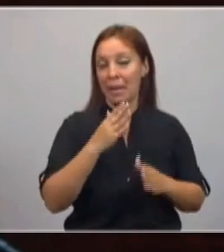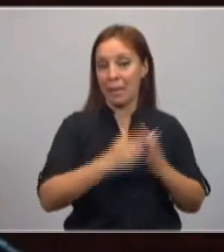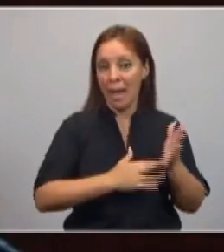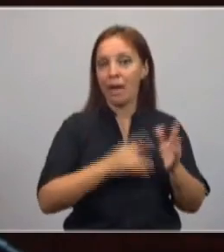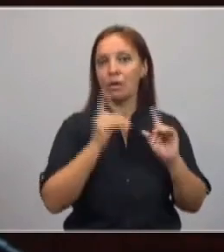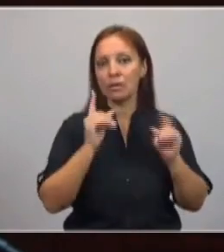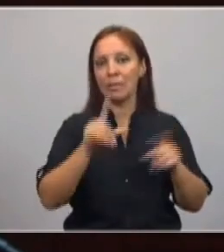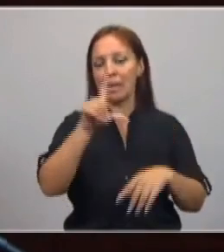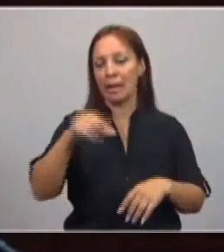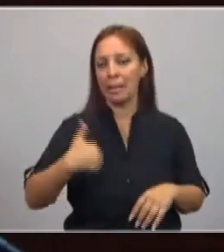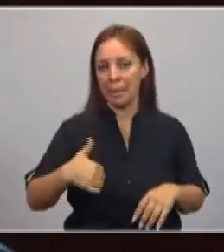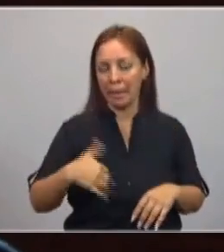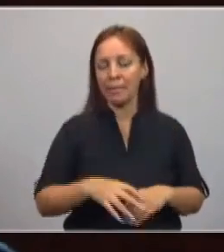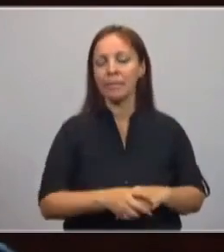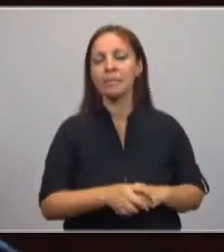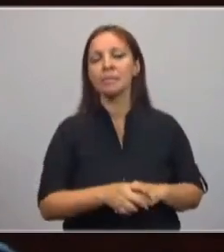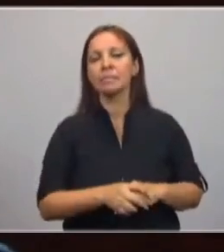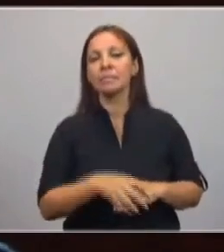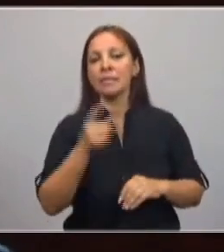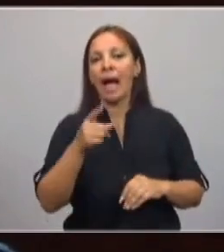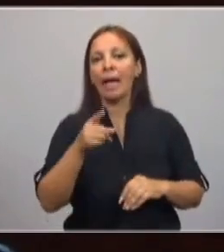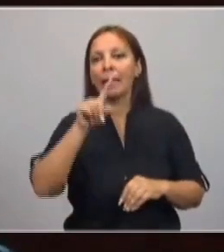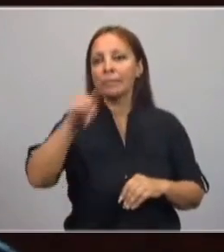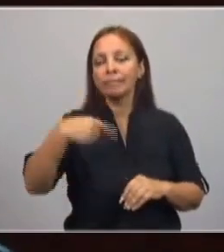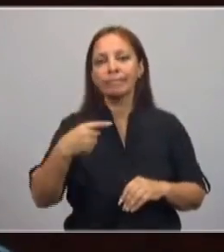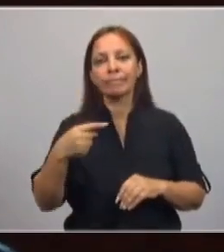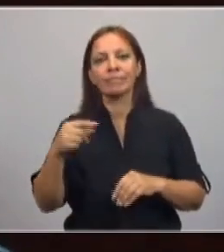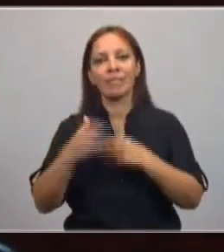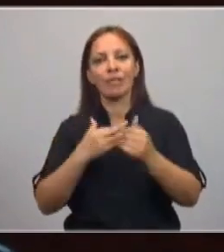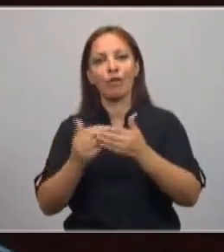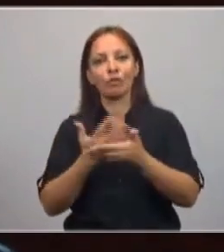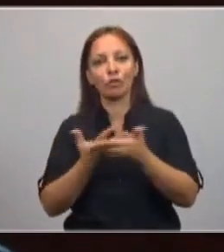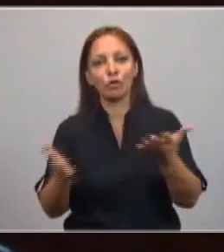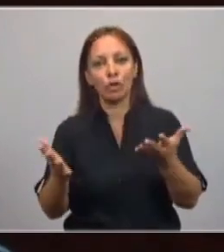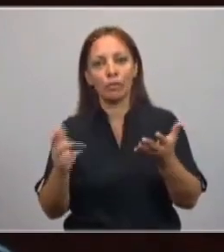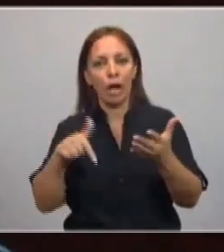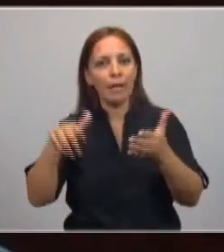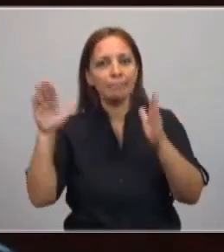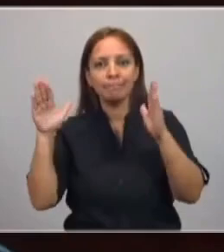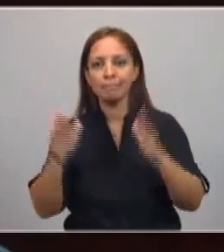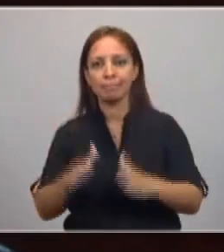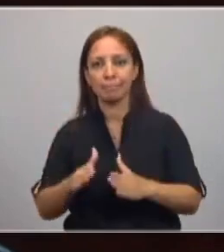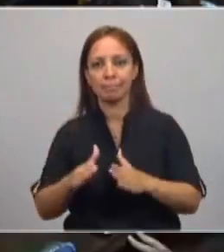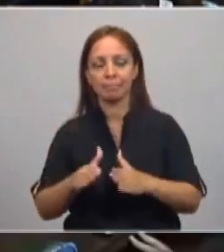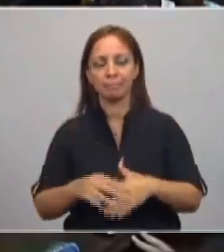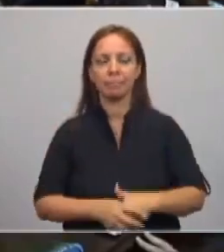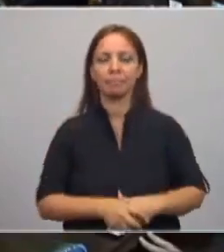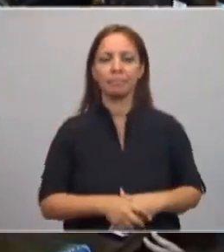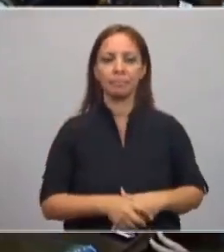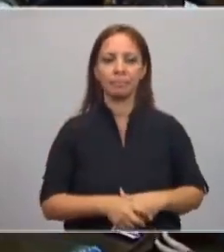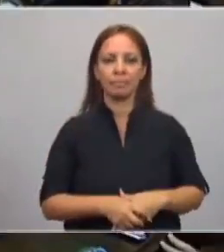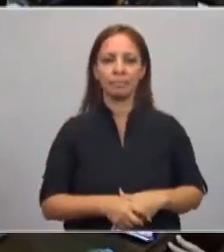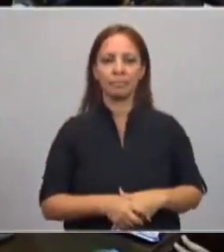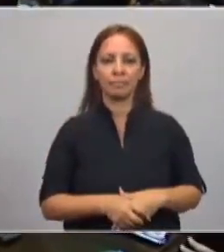genera en forma directa la construcción y otro tanto en nuestra provincia.